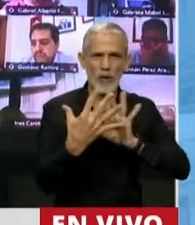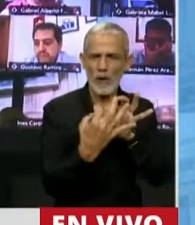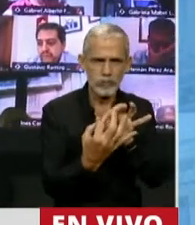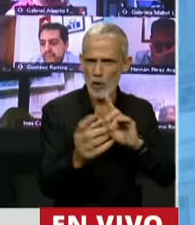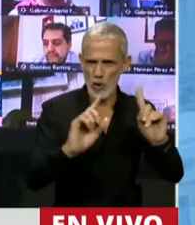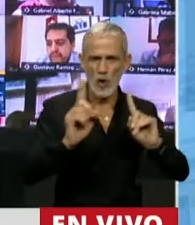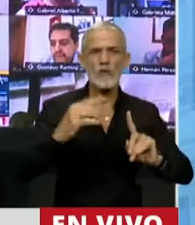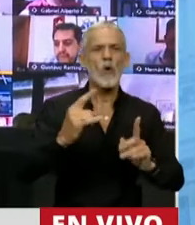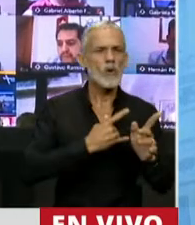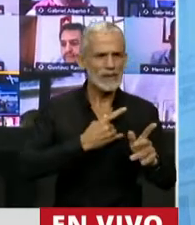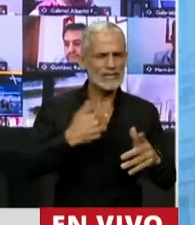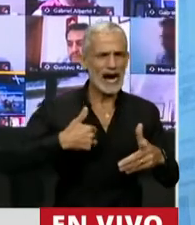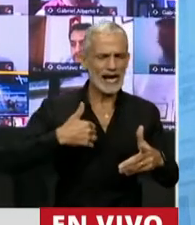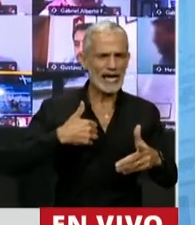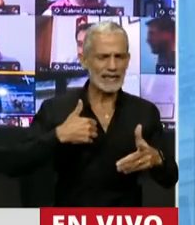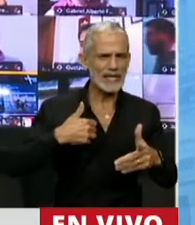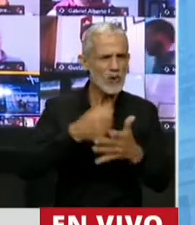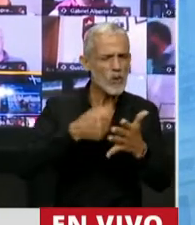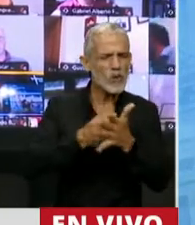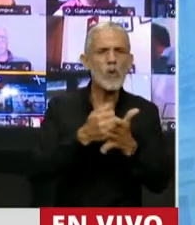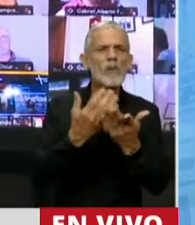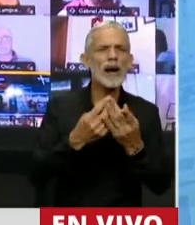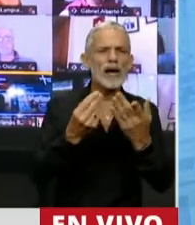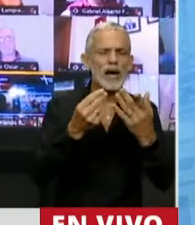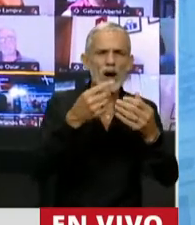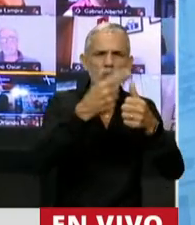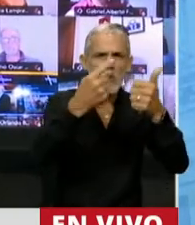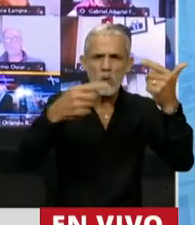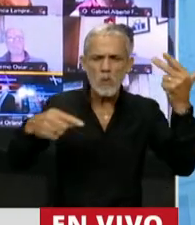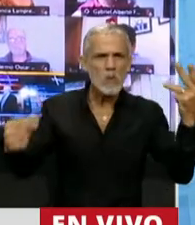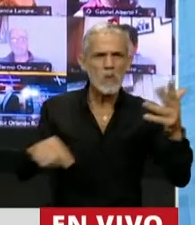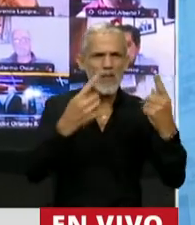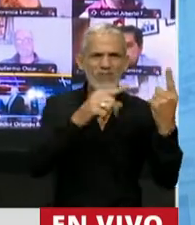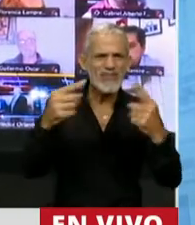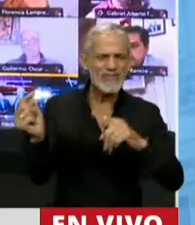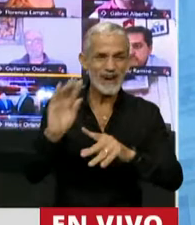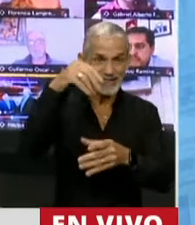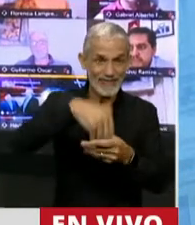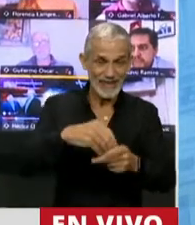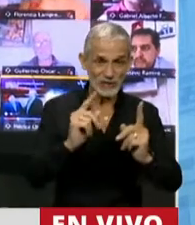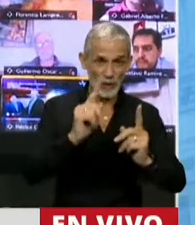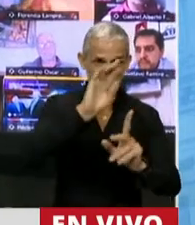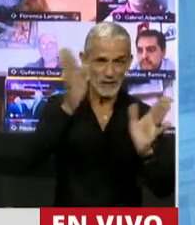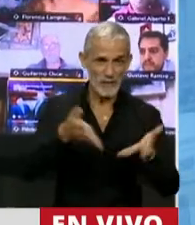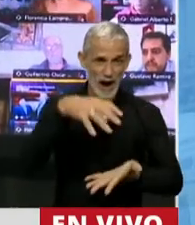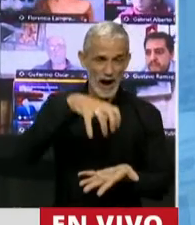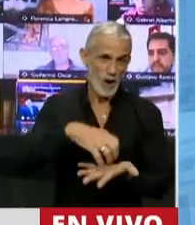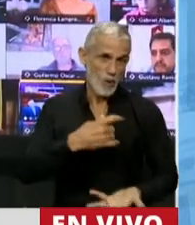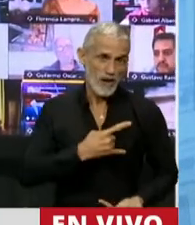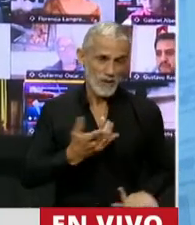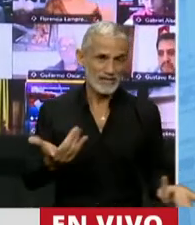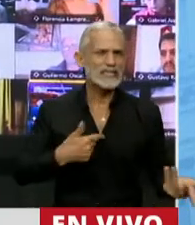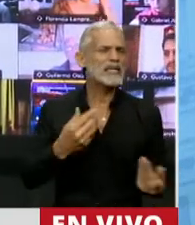Universidad Argentina luchó mucho por la libertad de cátedra para que hubiera distintas expresiones plurales. Yo no quiero pensar que va